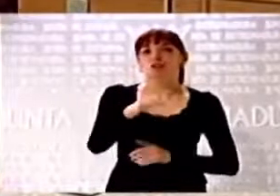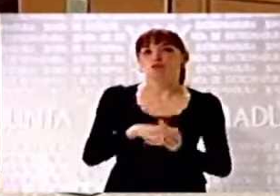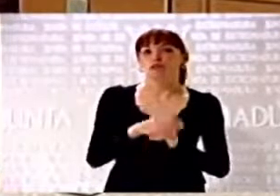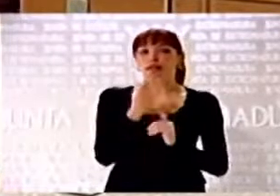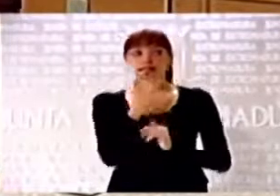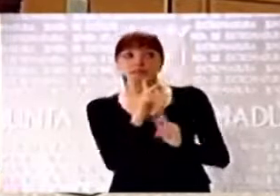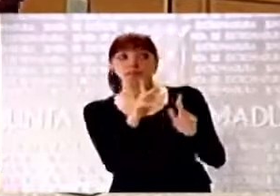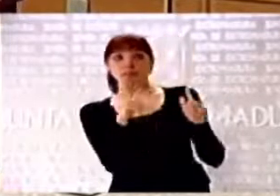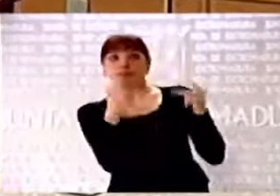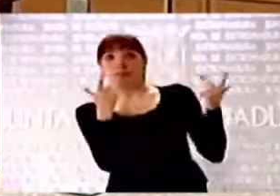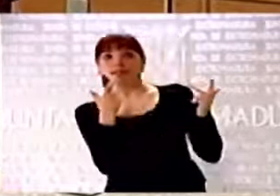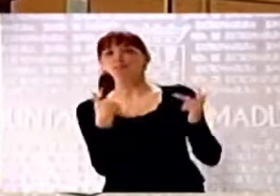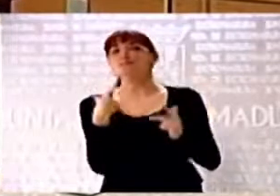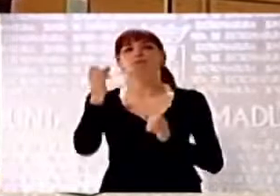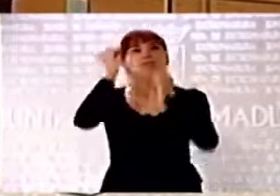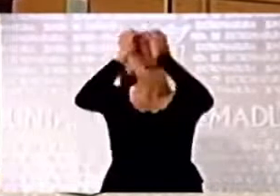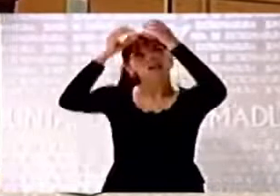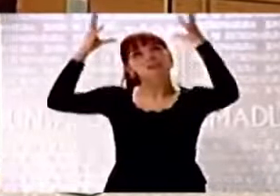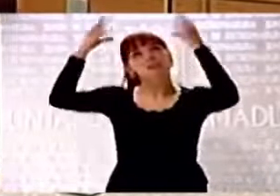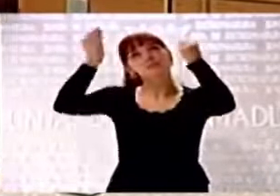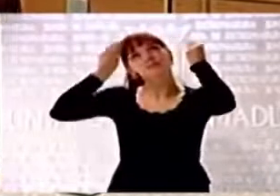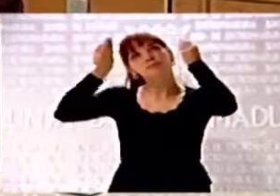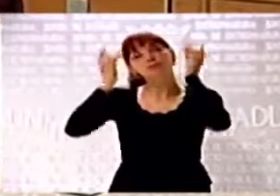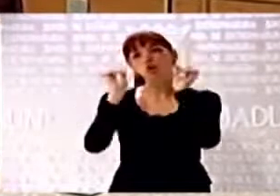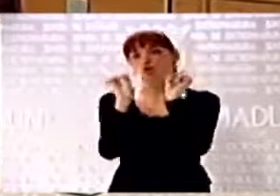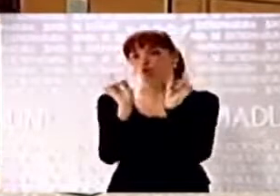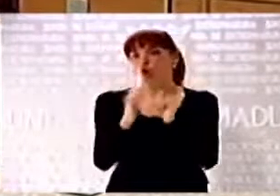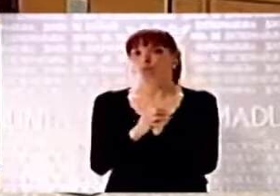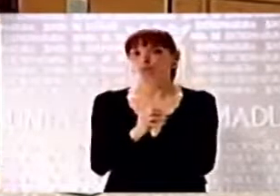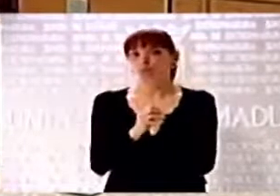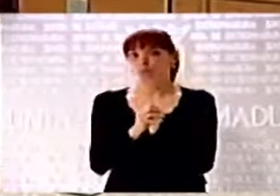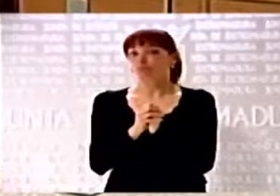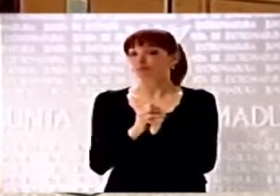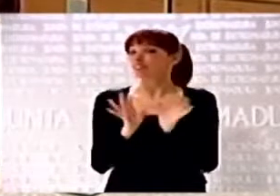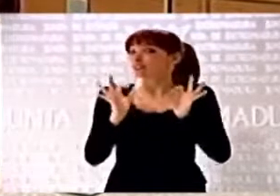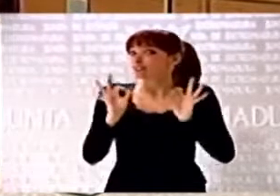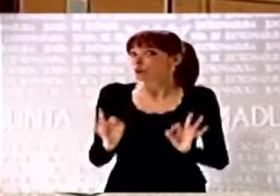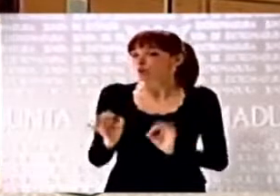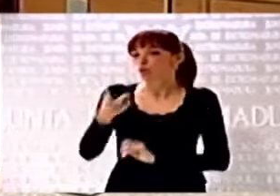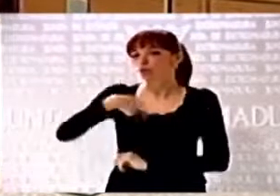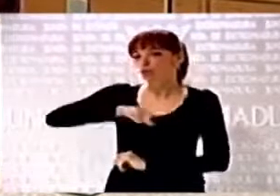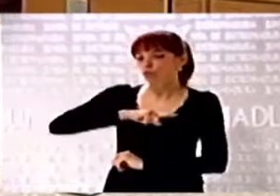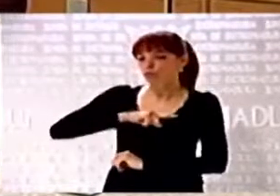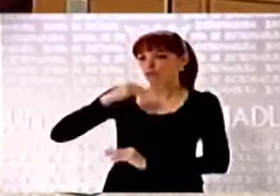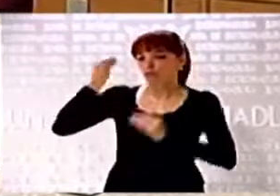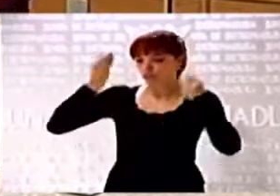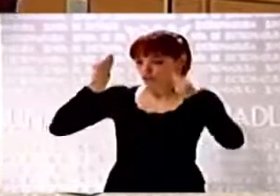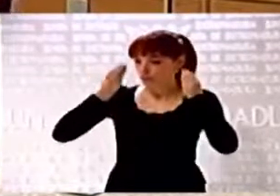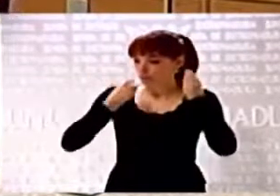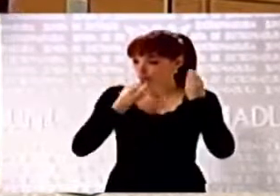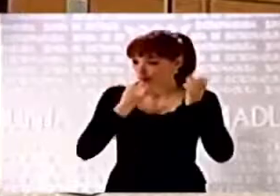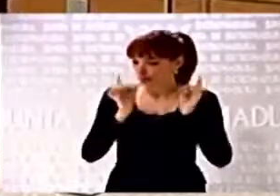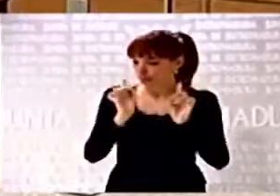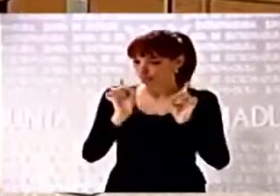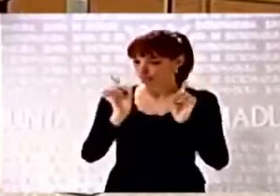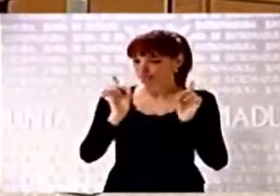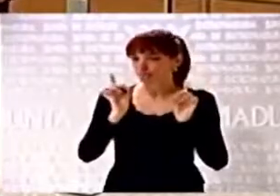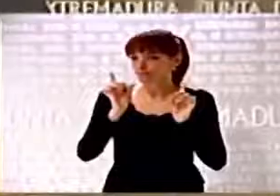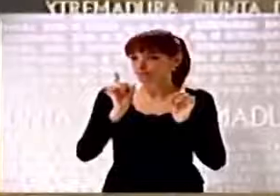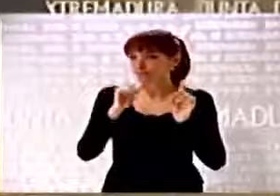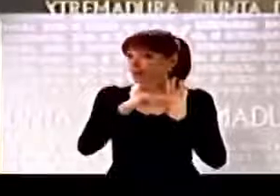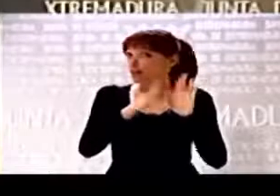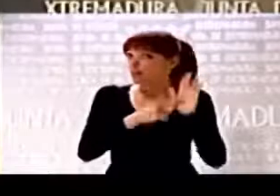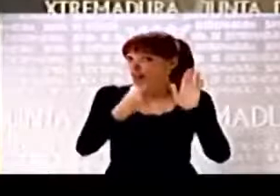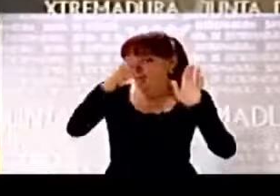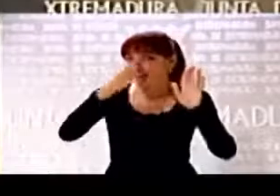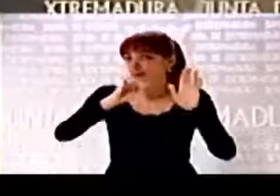Haría solo una reflexión en la que probablemente no estamos teniendo o haciendo el suficiente hincapié. Es que lo que deja muy claro la ley